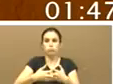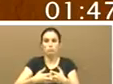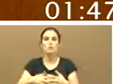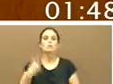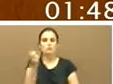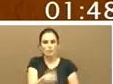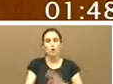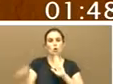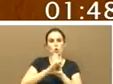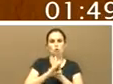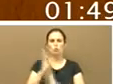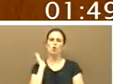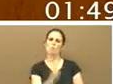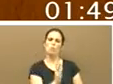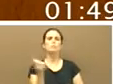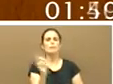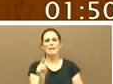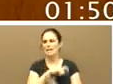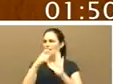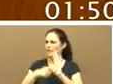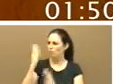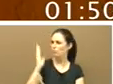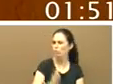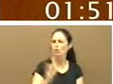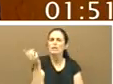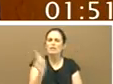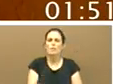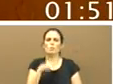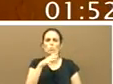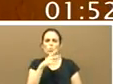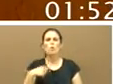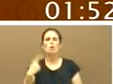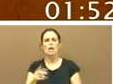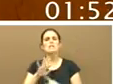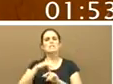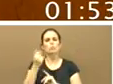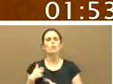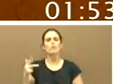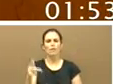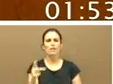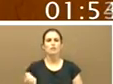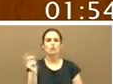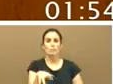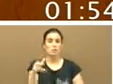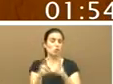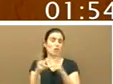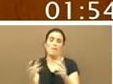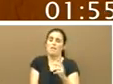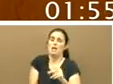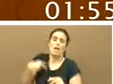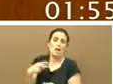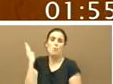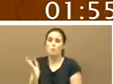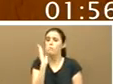la Constitución, con las leyes, con el Estado de Derecho y con la sociedad en su conjunto, poniendo,